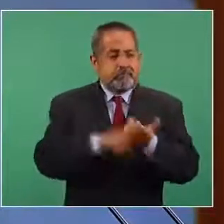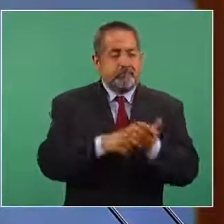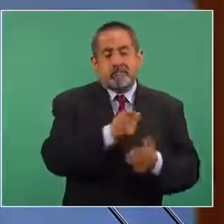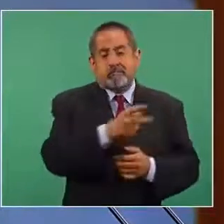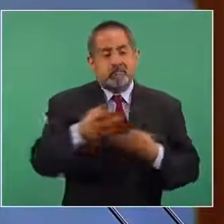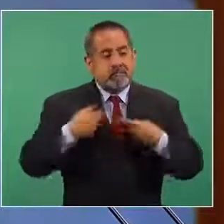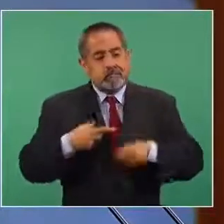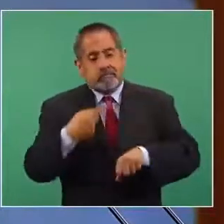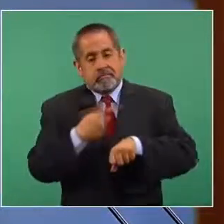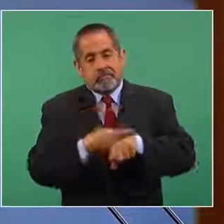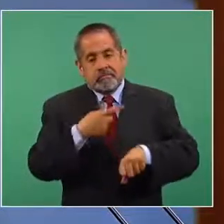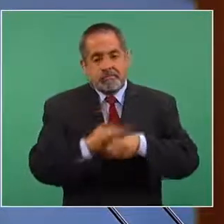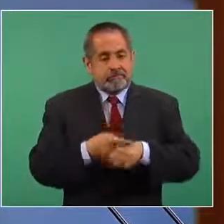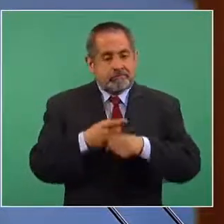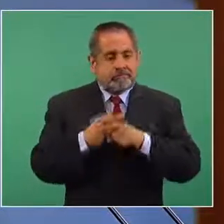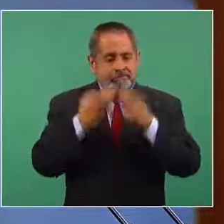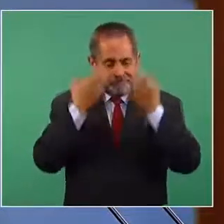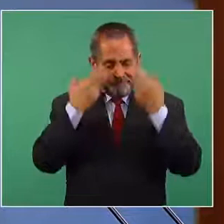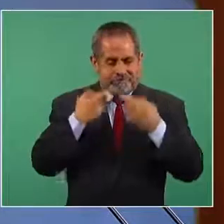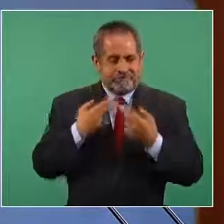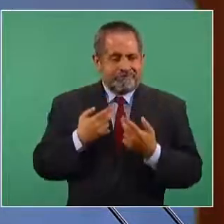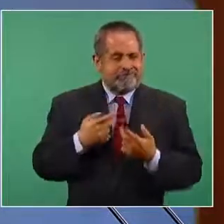enfermos crónicos